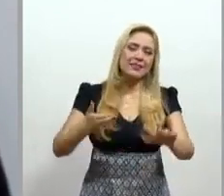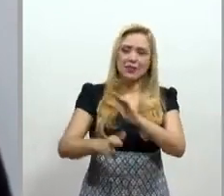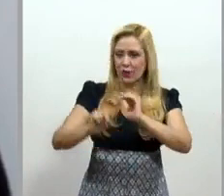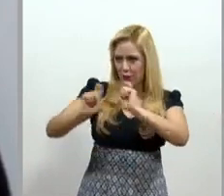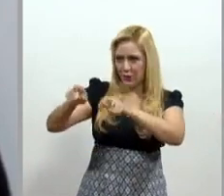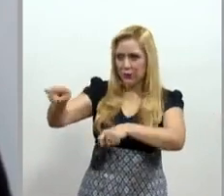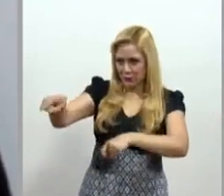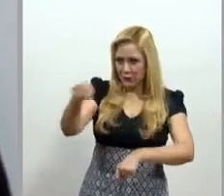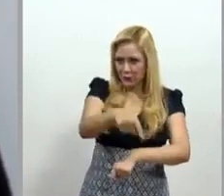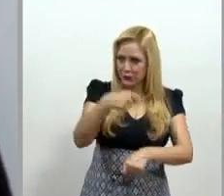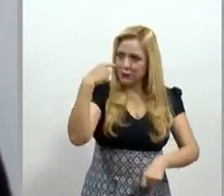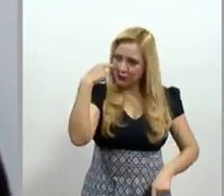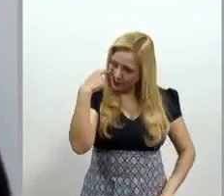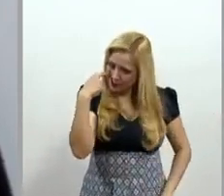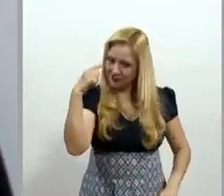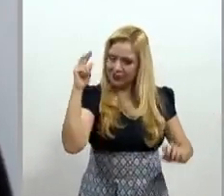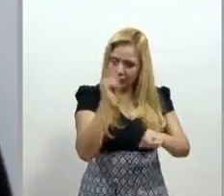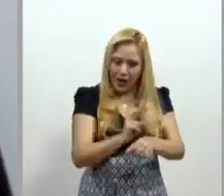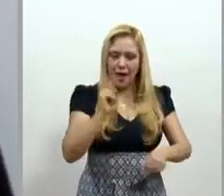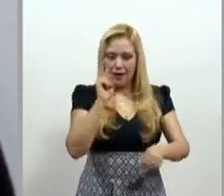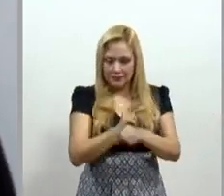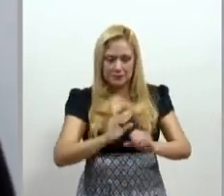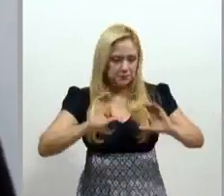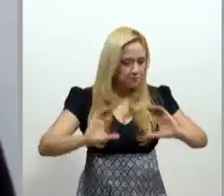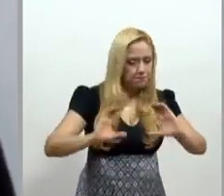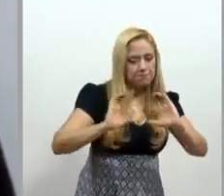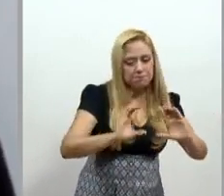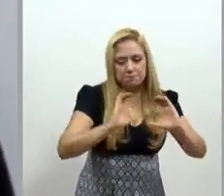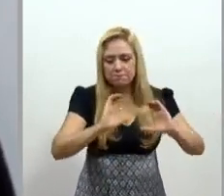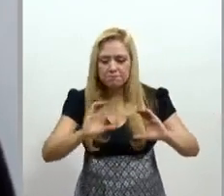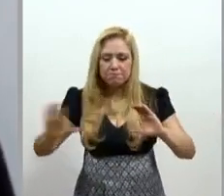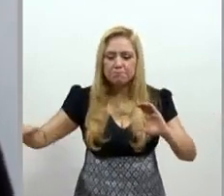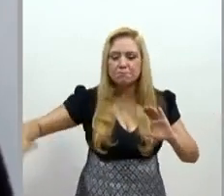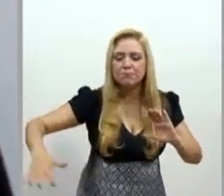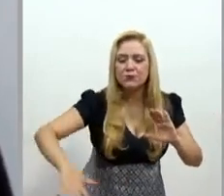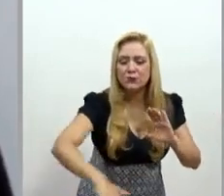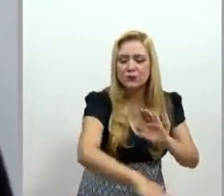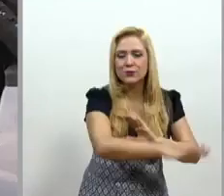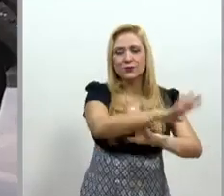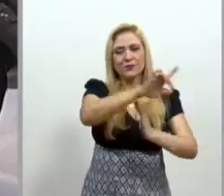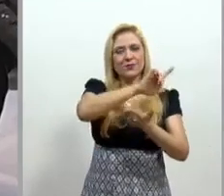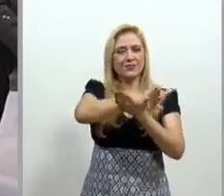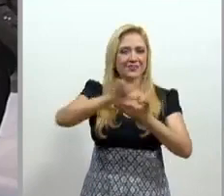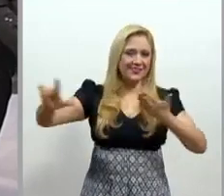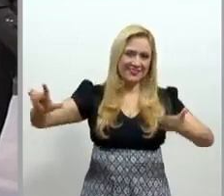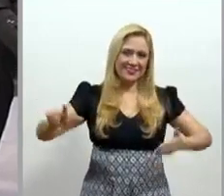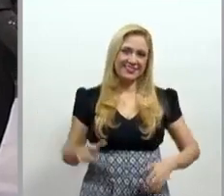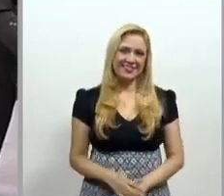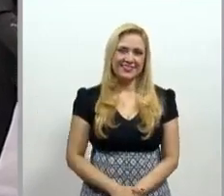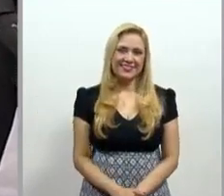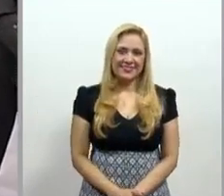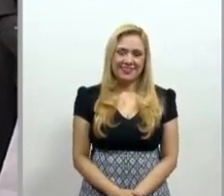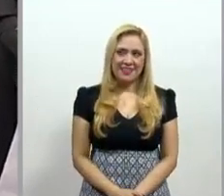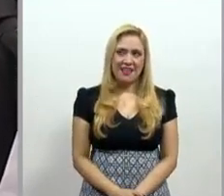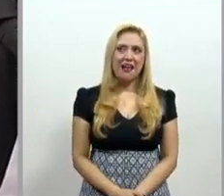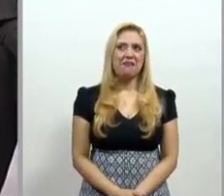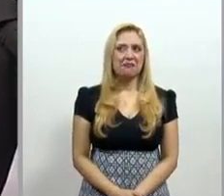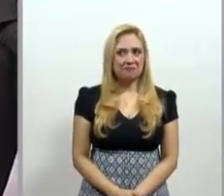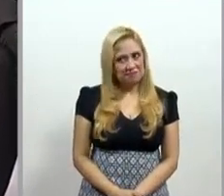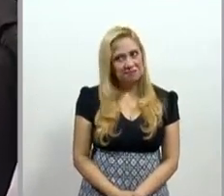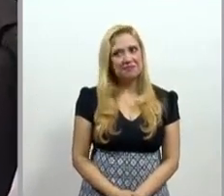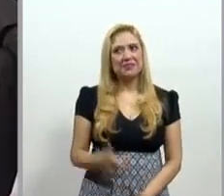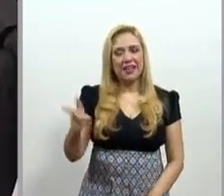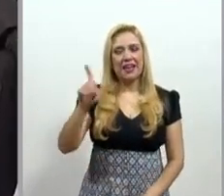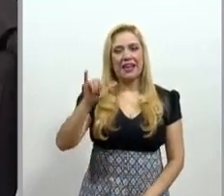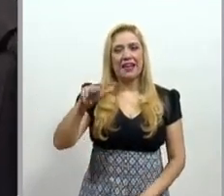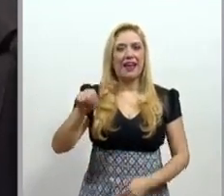puedan hacer tutela efectiva de los derechos de la naturaleza. Bueno, esta intervención de Lina, David, me